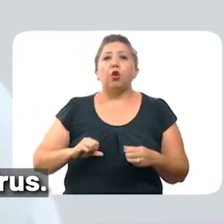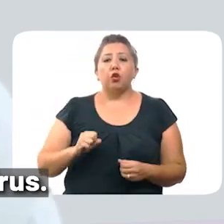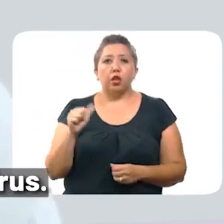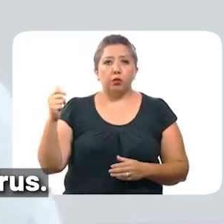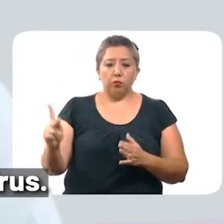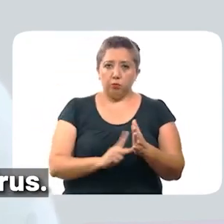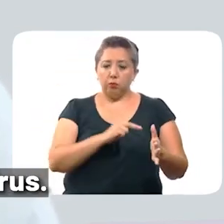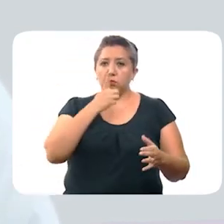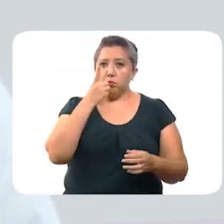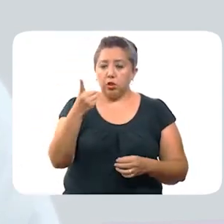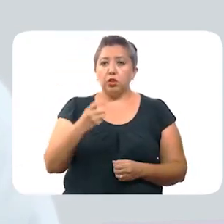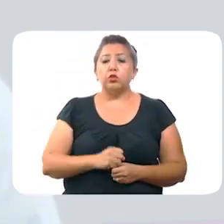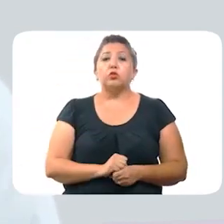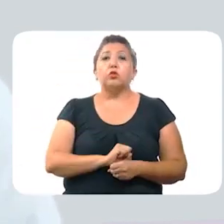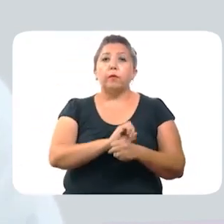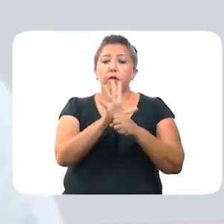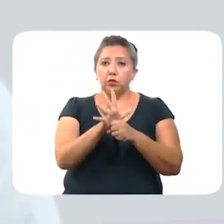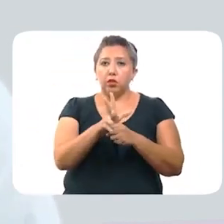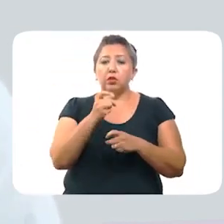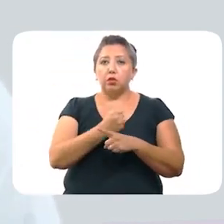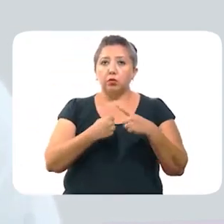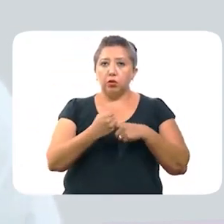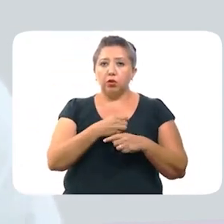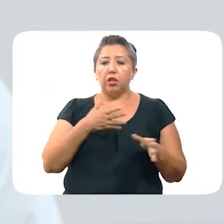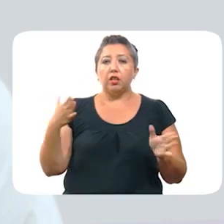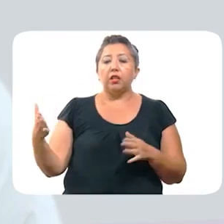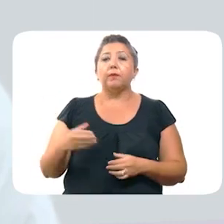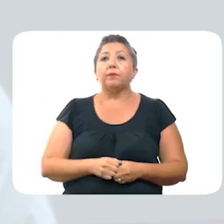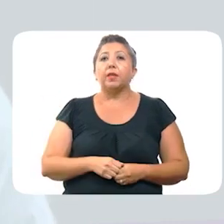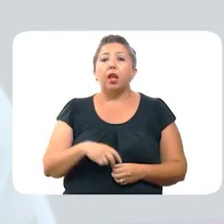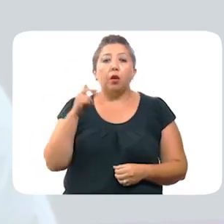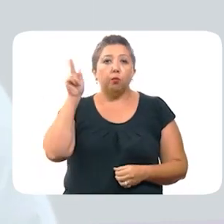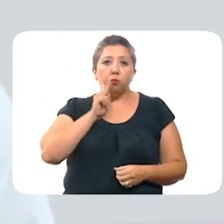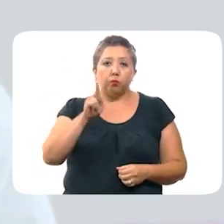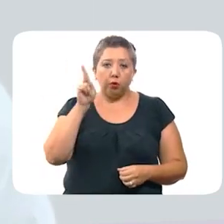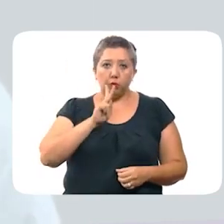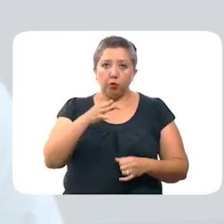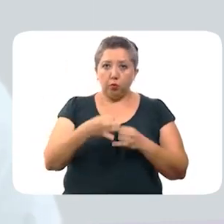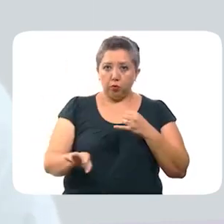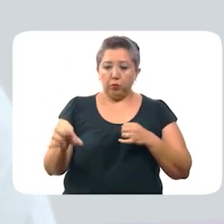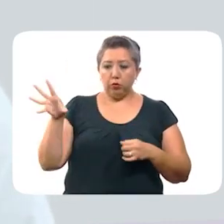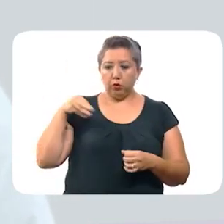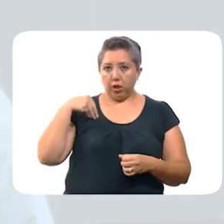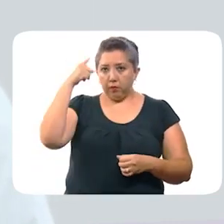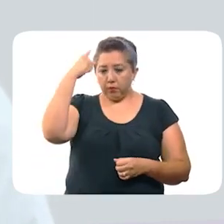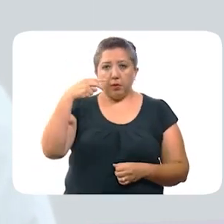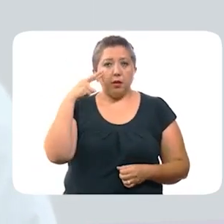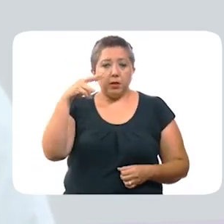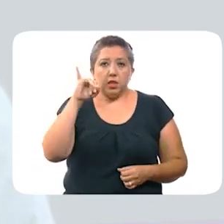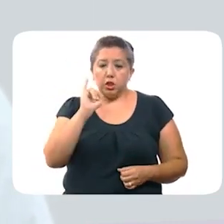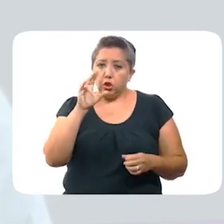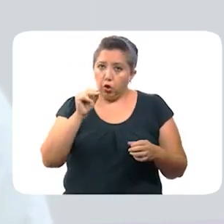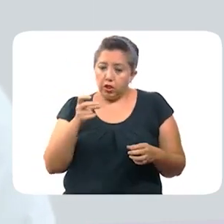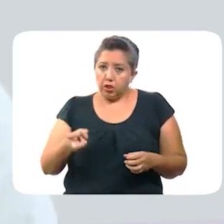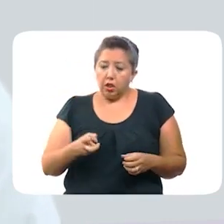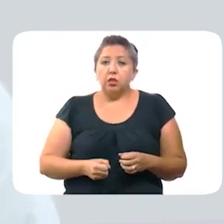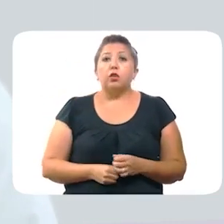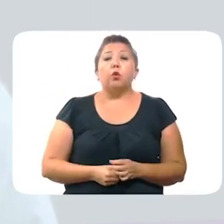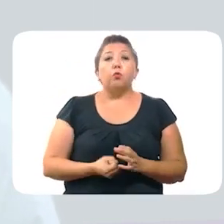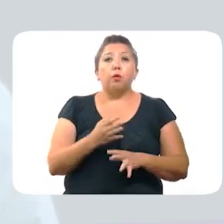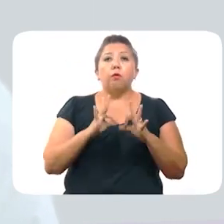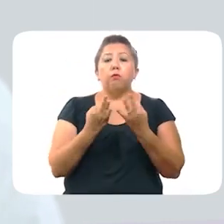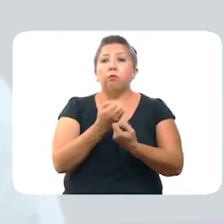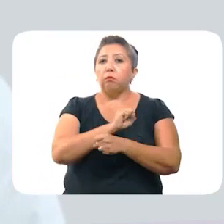nueva cepa del virus. Ante esta situación, hemos enviado al INDRE muestras de los últimos contagios para confirmar o no esta situación.